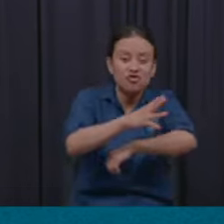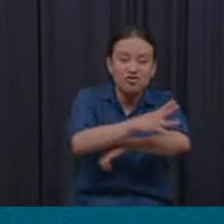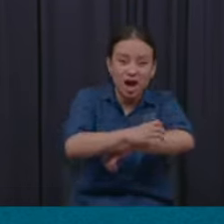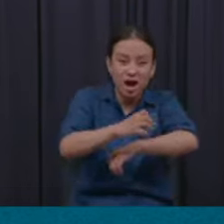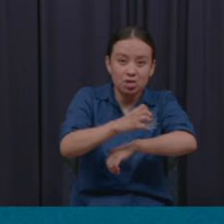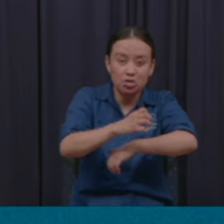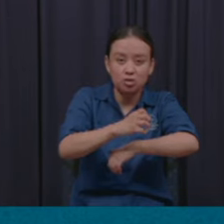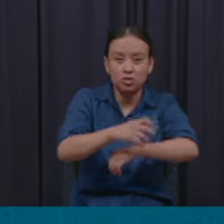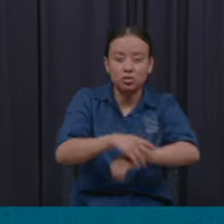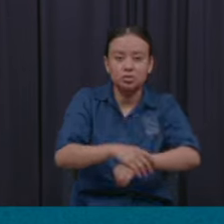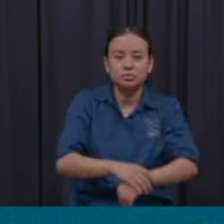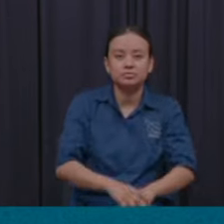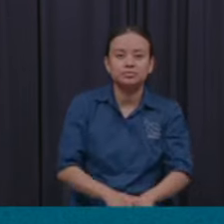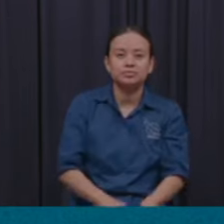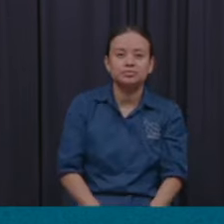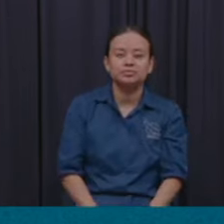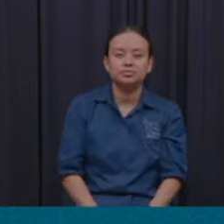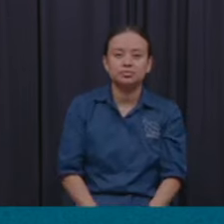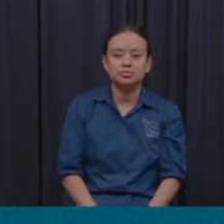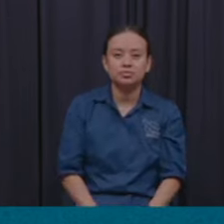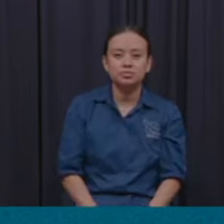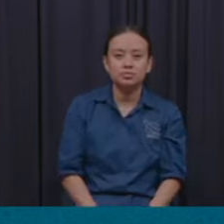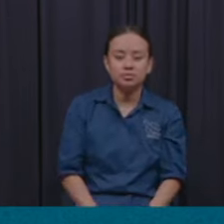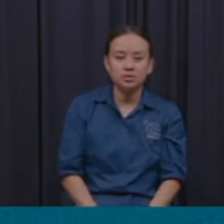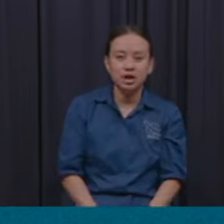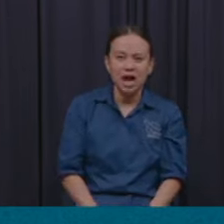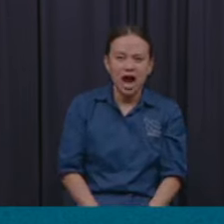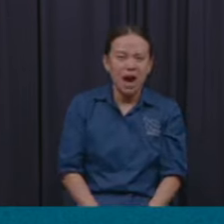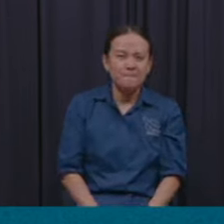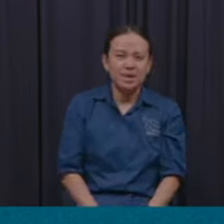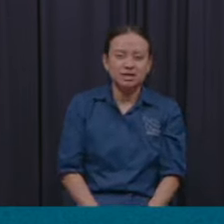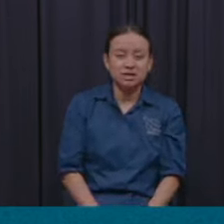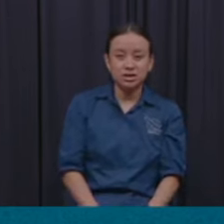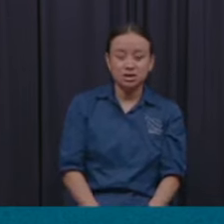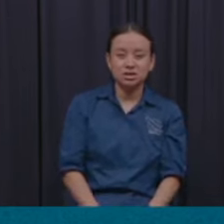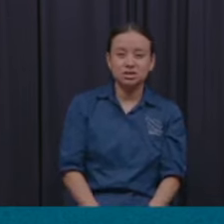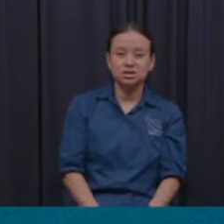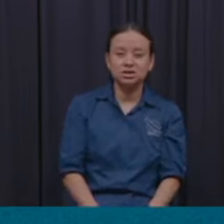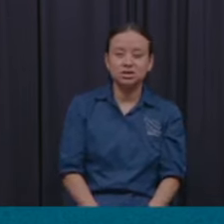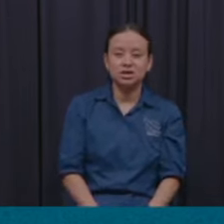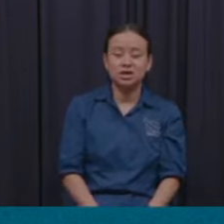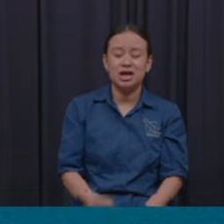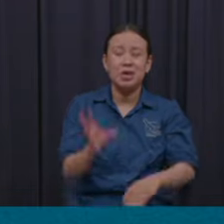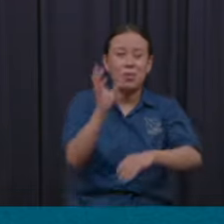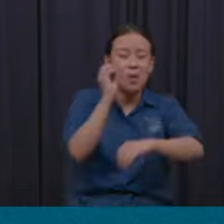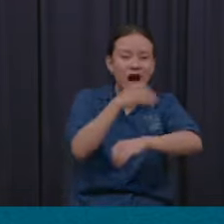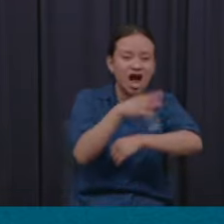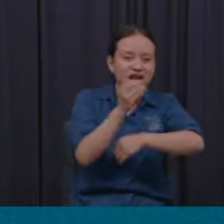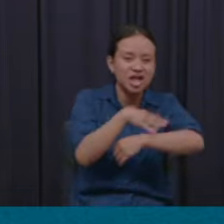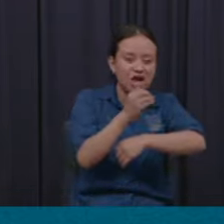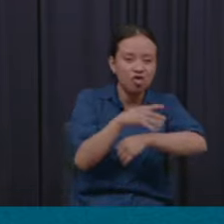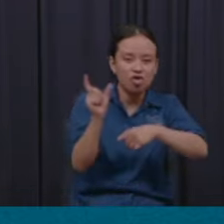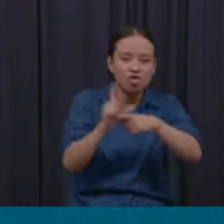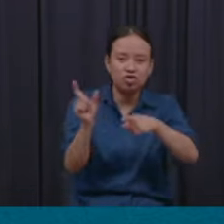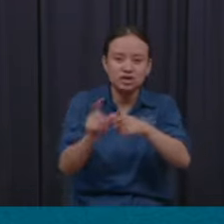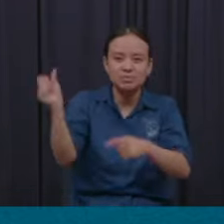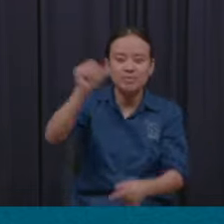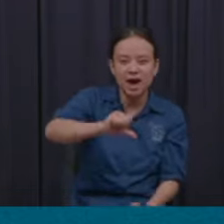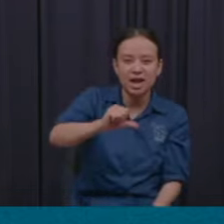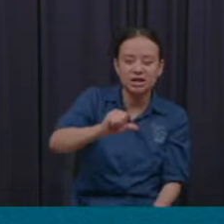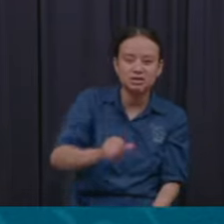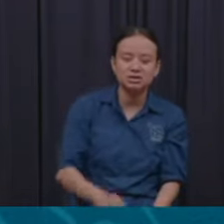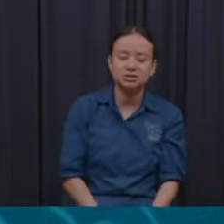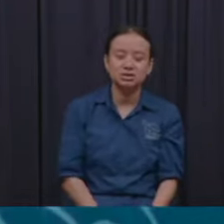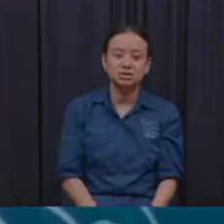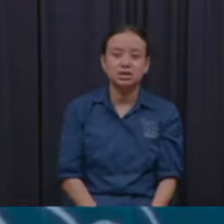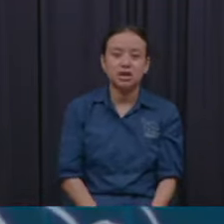anatema. Y hasta han hurtado, han mentido. Y aún lo han guardado entre sus enseres. Perdón, ¿dónde estaban